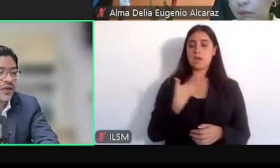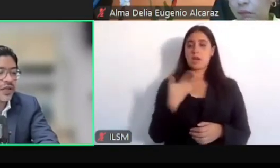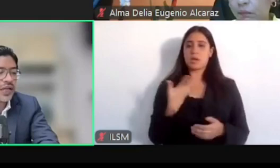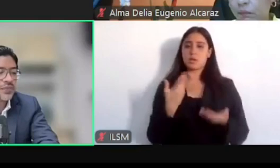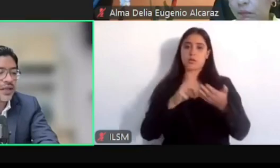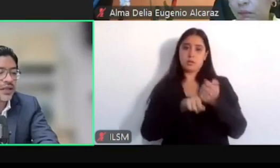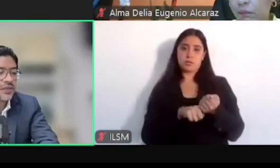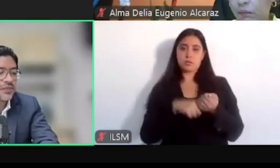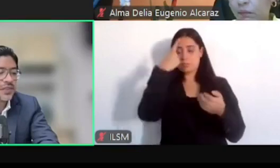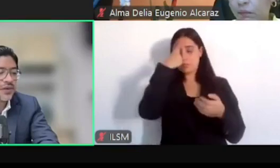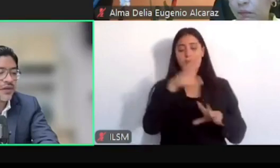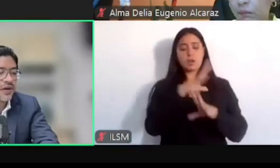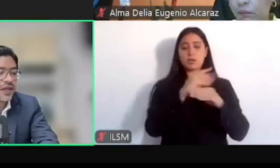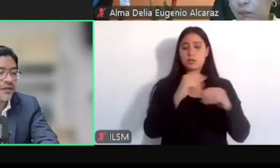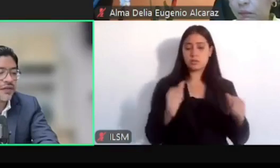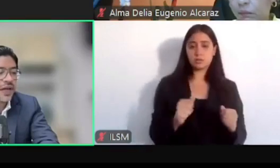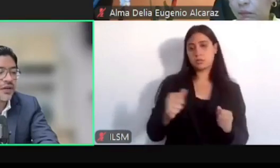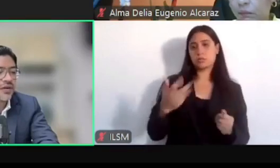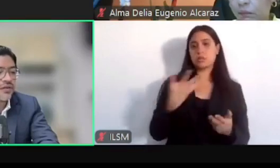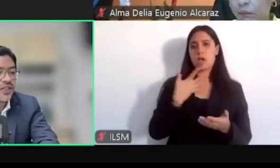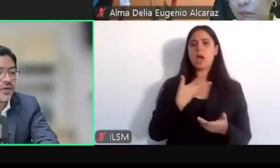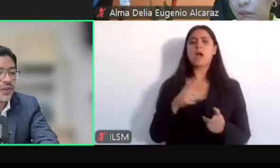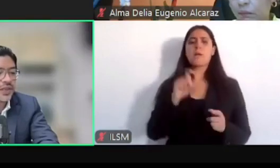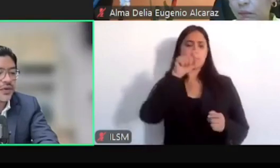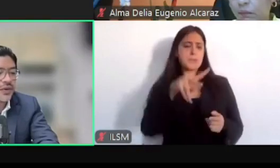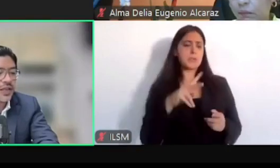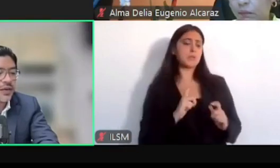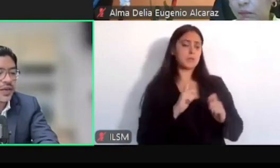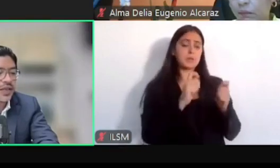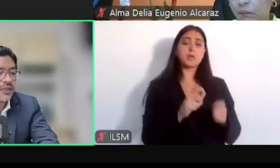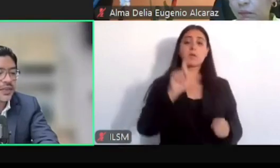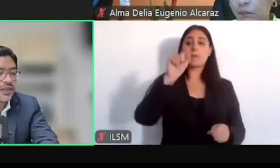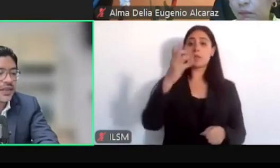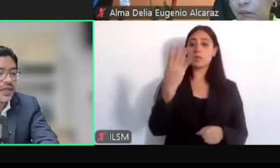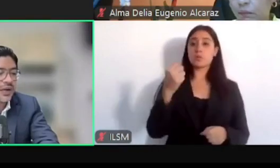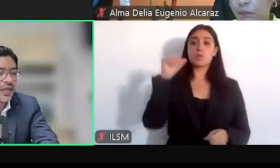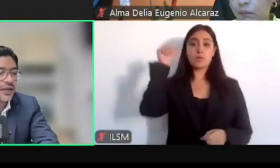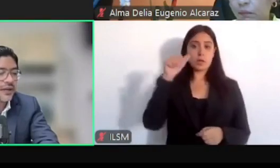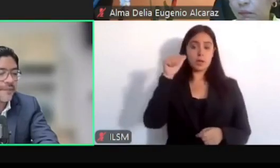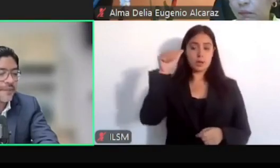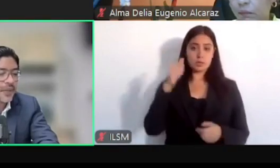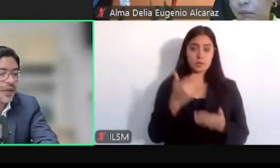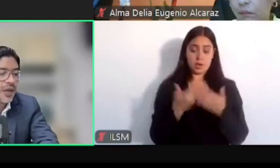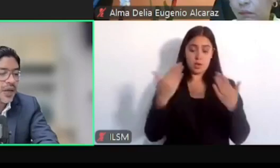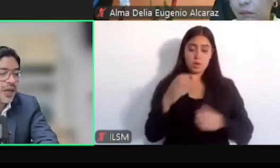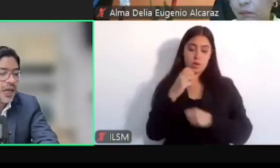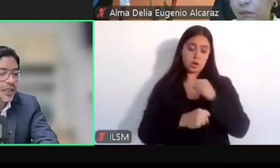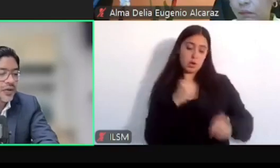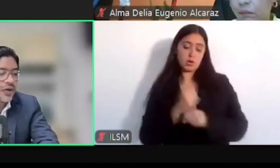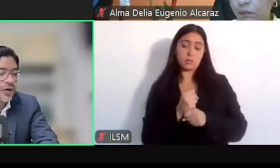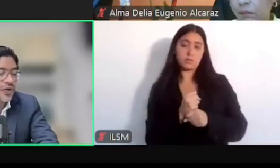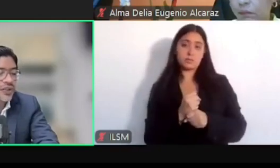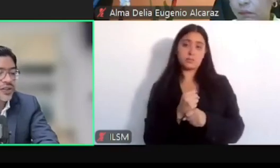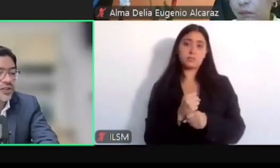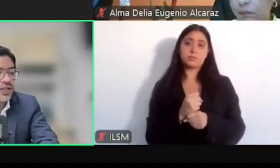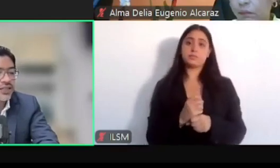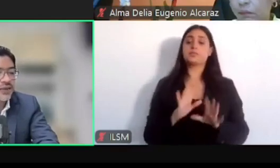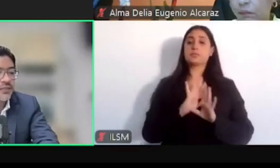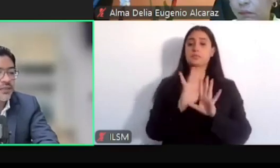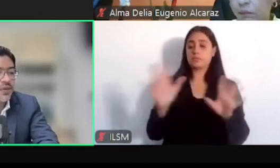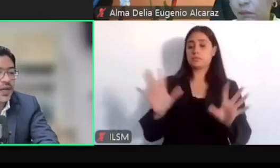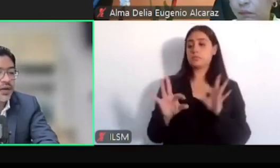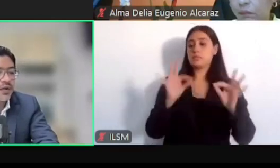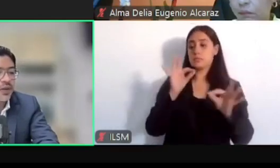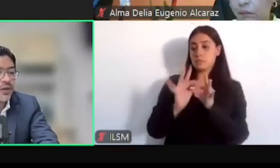finiquito entre las partes mismo que fue ratificado con fecha 29 de abril de la presente anualidad este órgano jurisdiccional